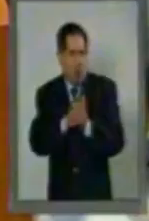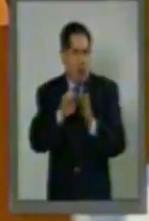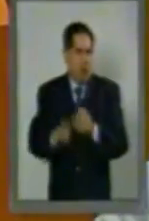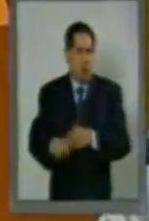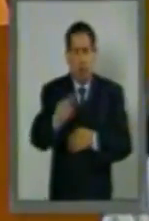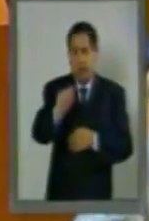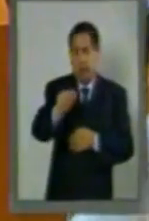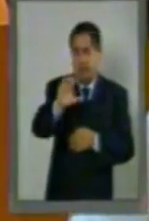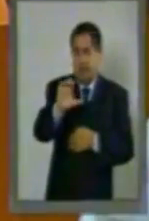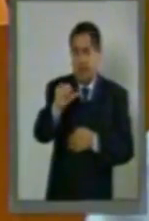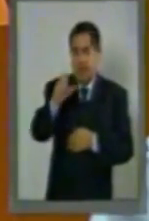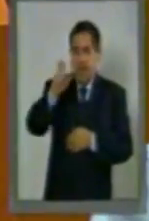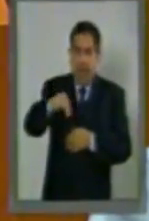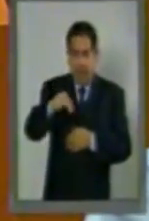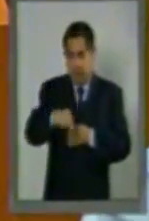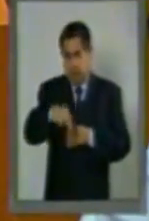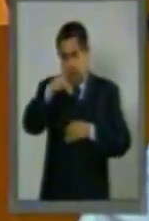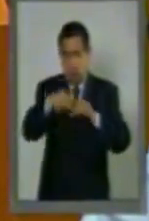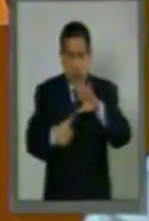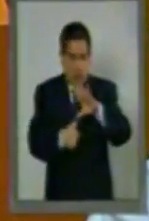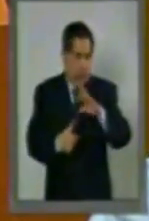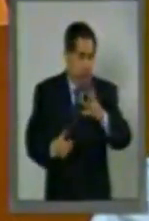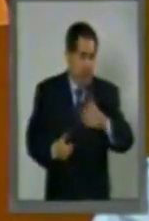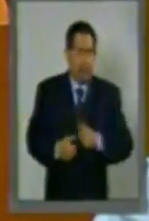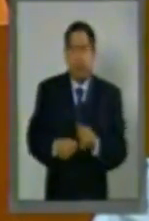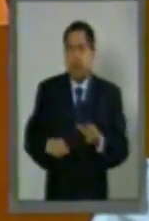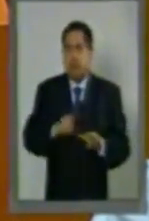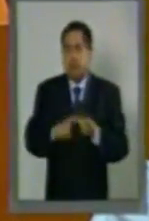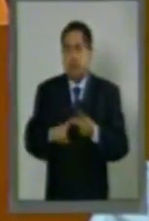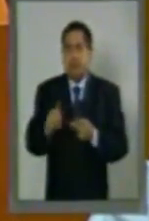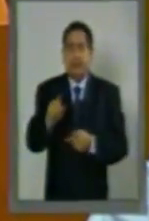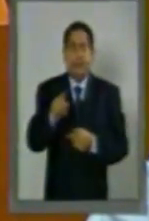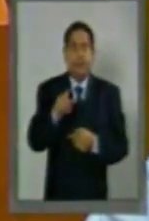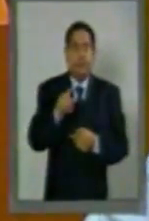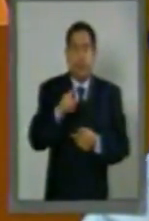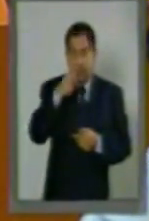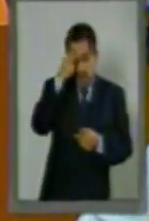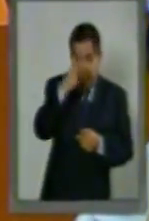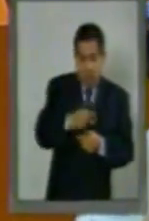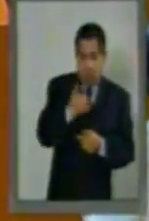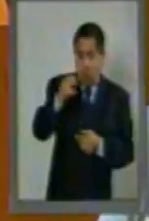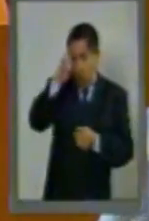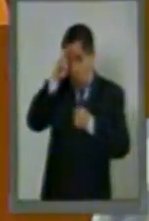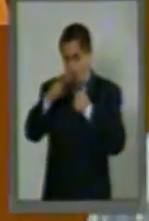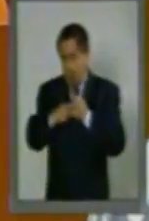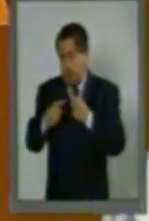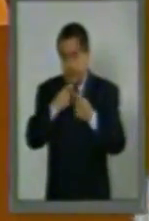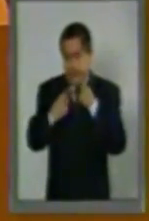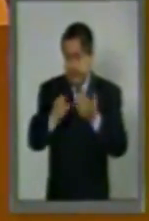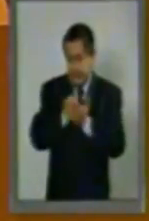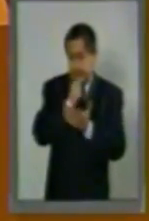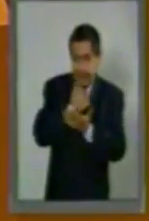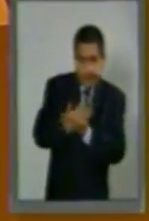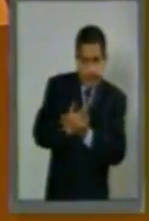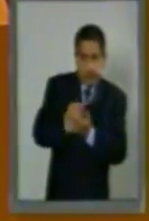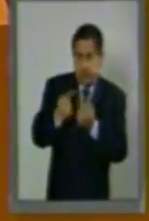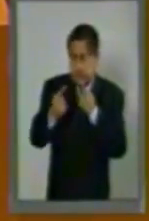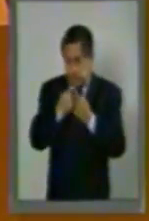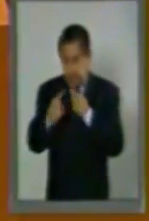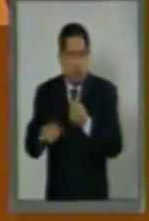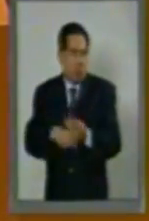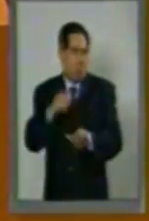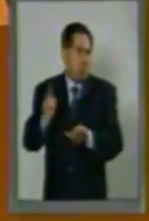Libre Comercio con América del Norte, el Tratado de Libre Comercio entre México y la Unión Europea, así como otros